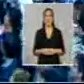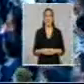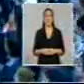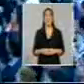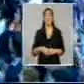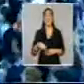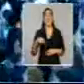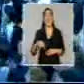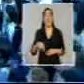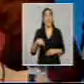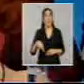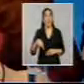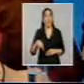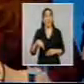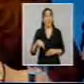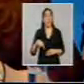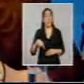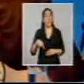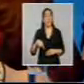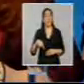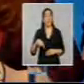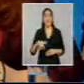Aquí,